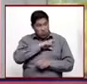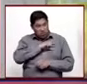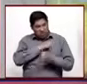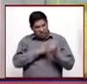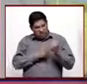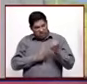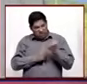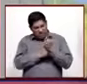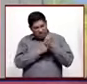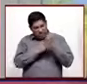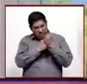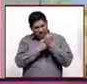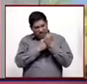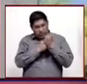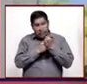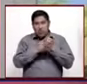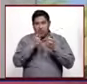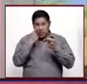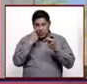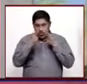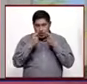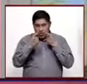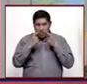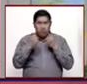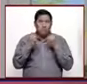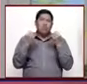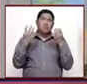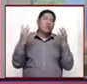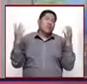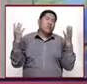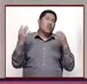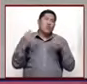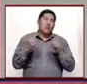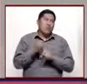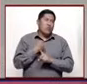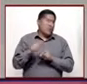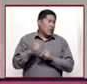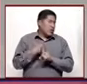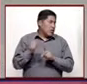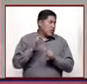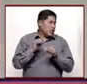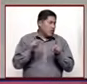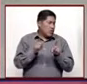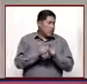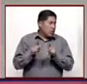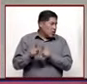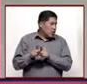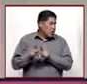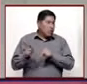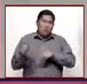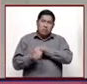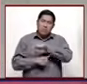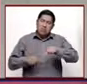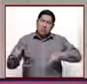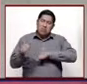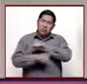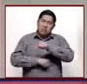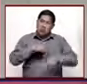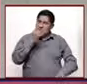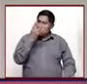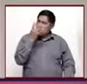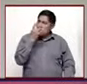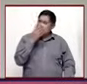en esta zona para evitar que la crecida de violencia y también de relaciones con el narcotráfico